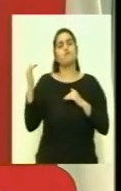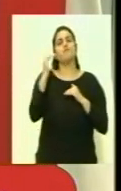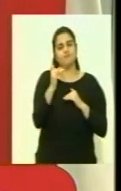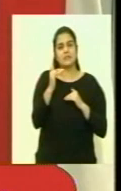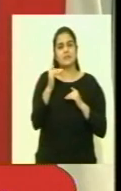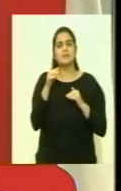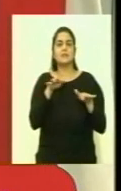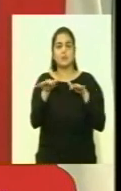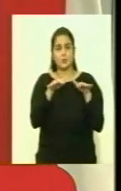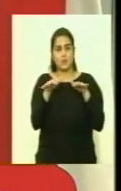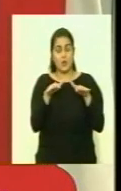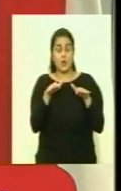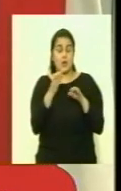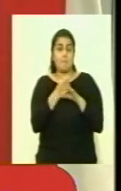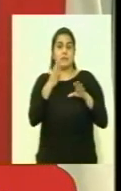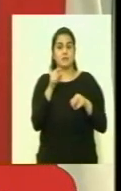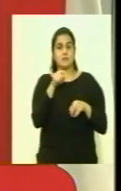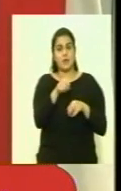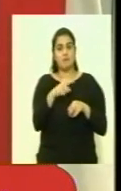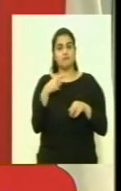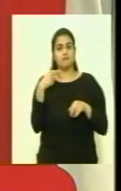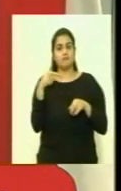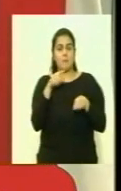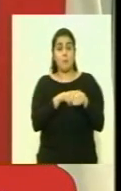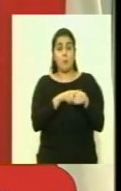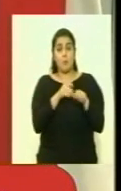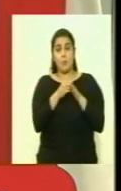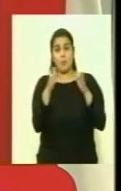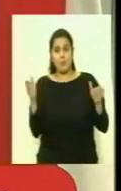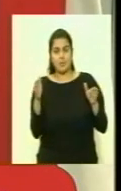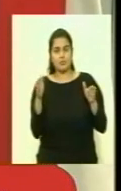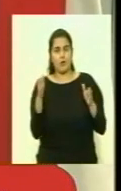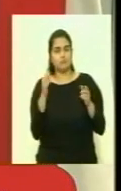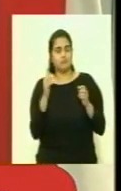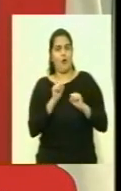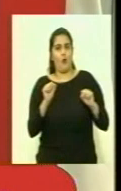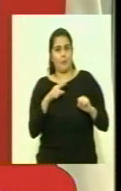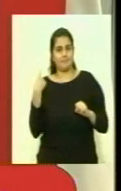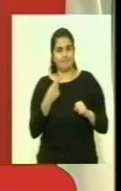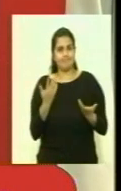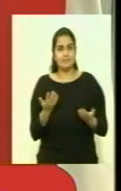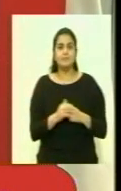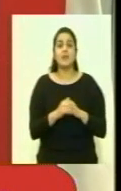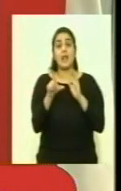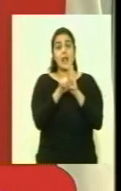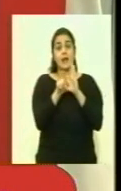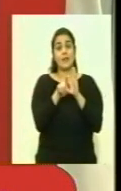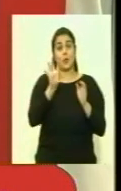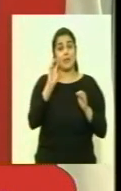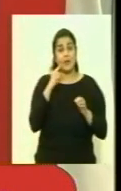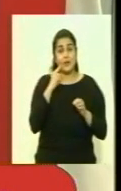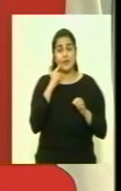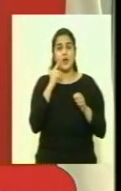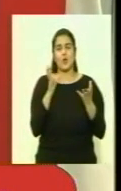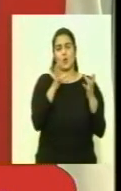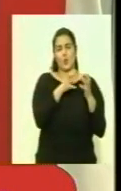una situación extraordinaria como la que en ese momento se nos presentaba. La legislatura de Entre Ríos, con nuestros